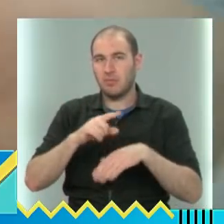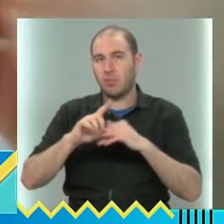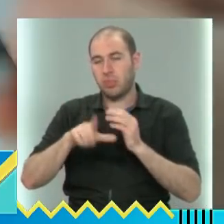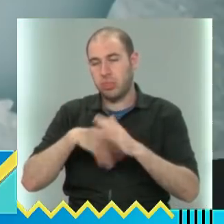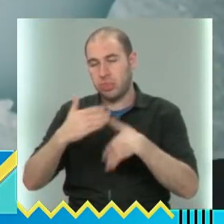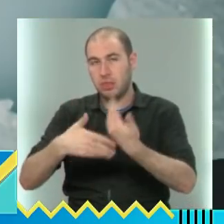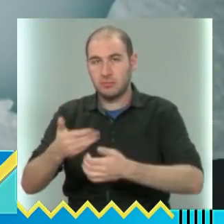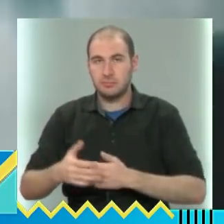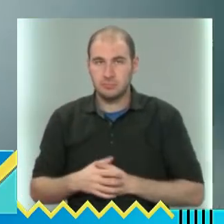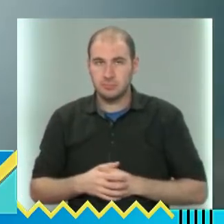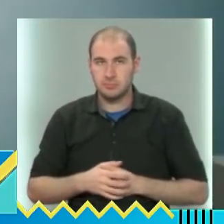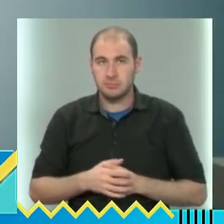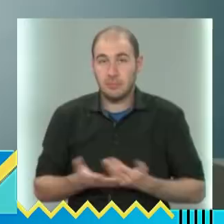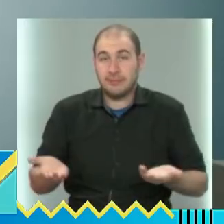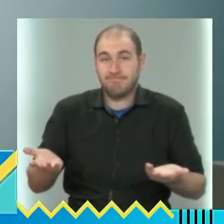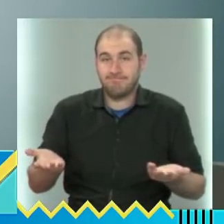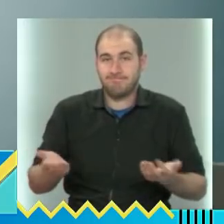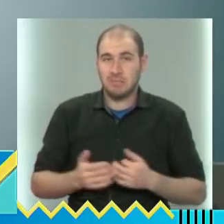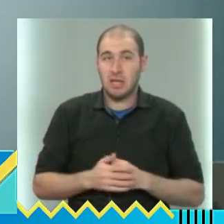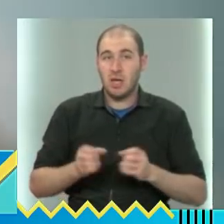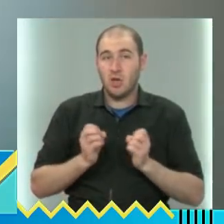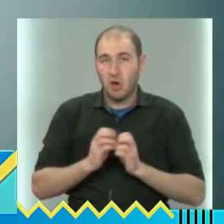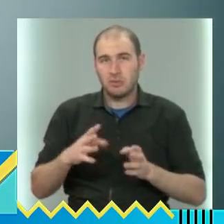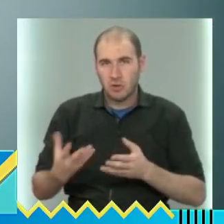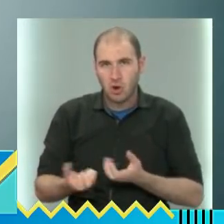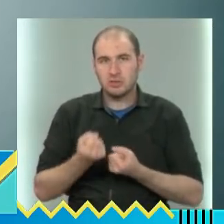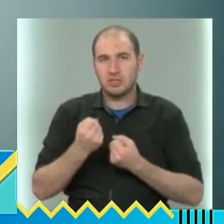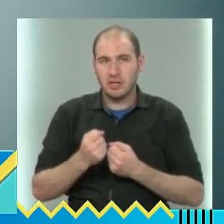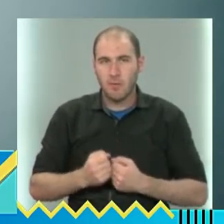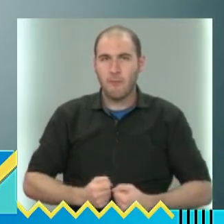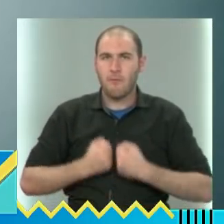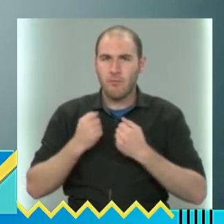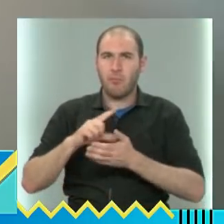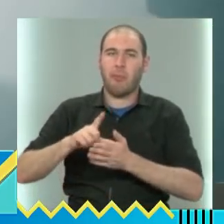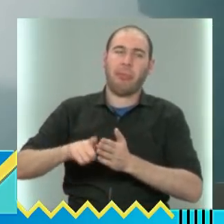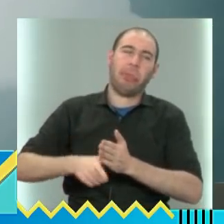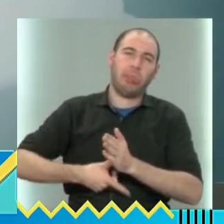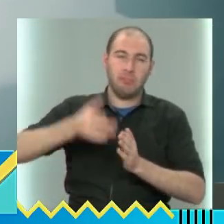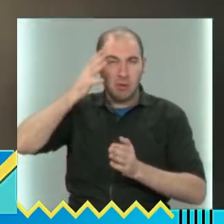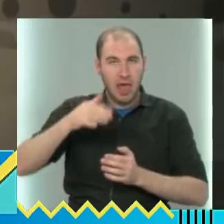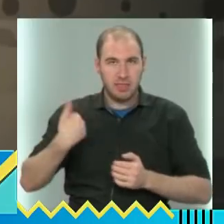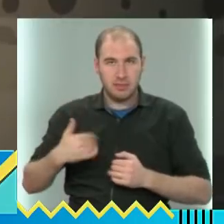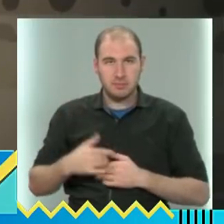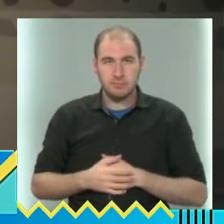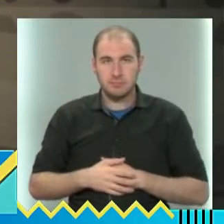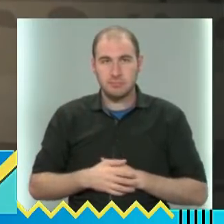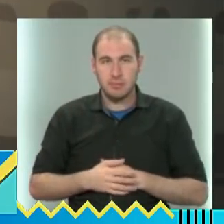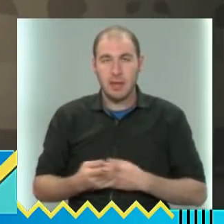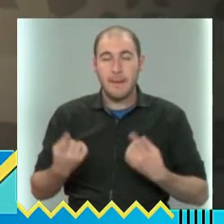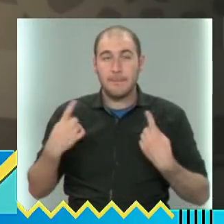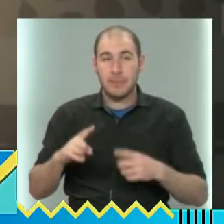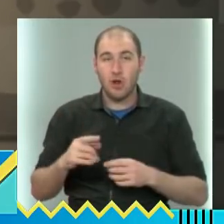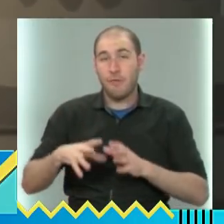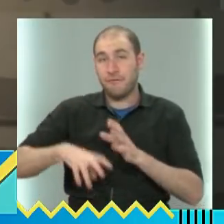desarrollarla, digamos, y bueno, si podemos empezar a recuperar el enorme atraso que tenemos en nuestro país al respecto. Pero